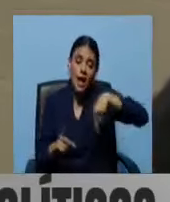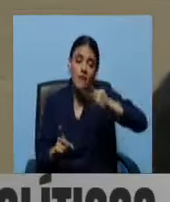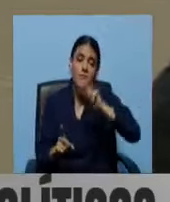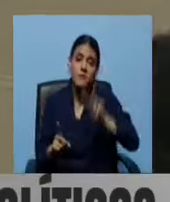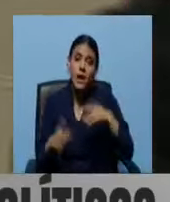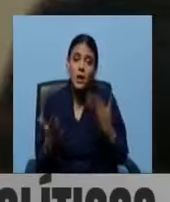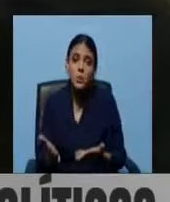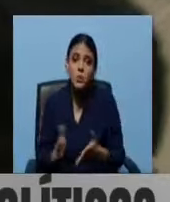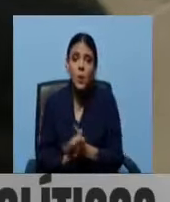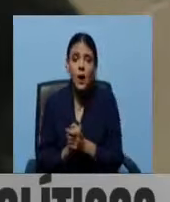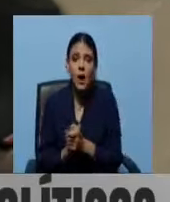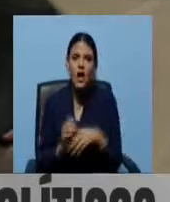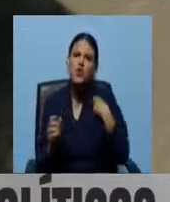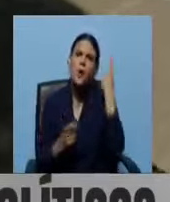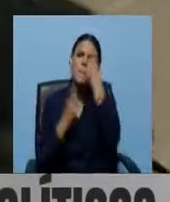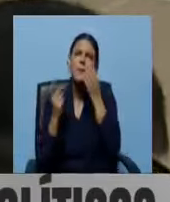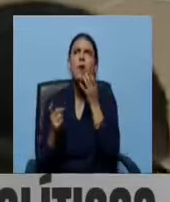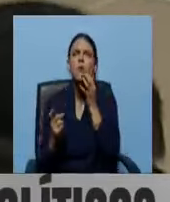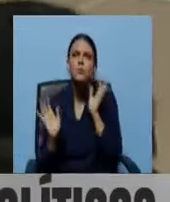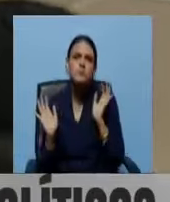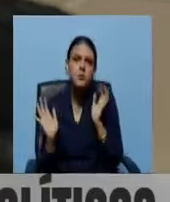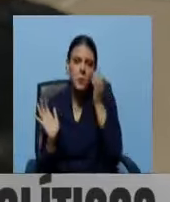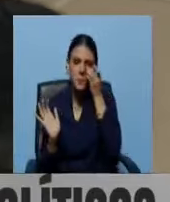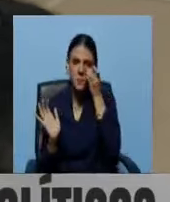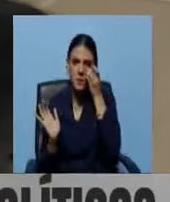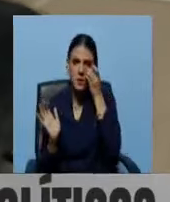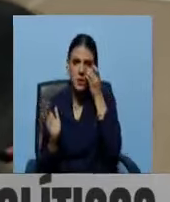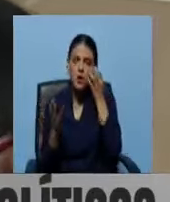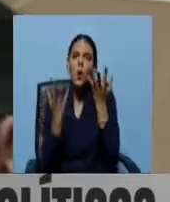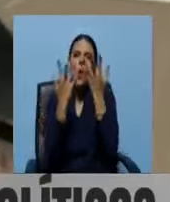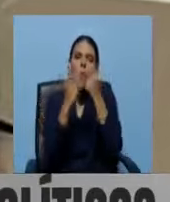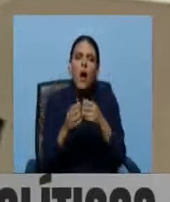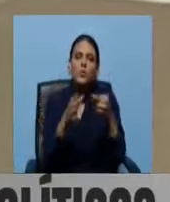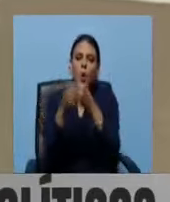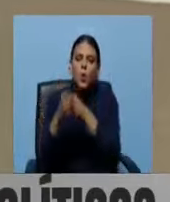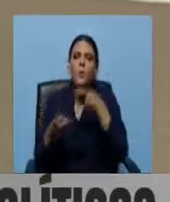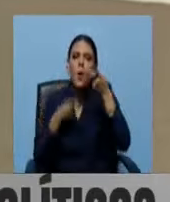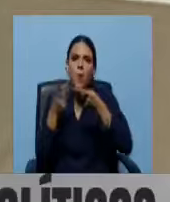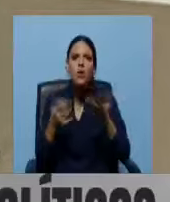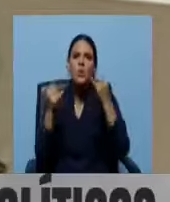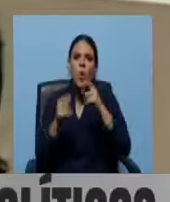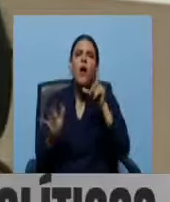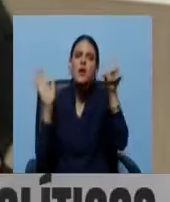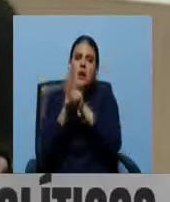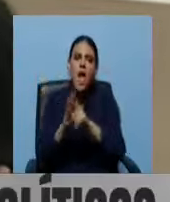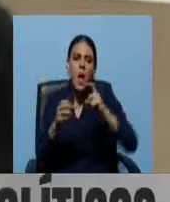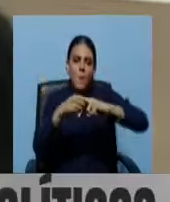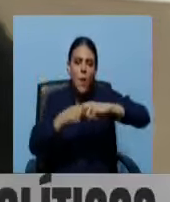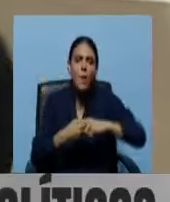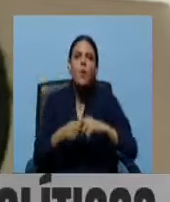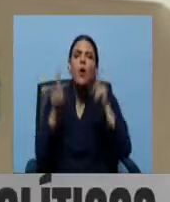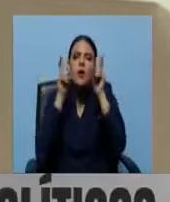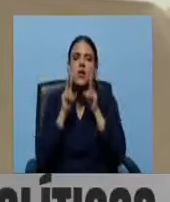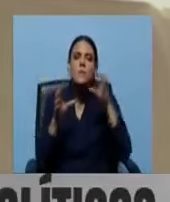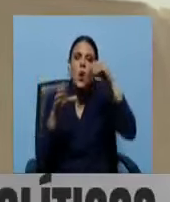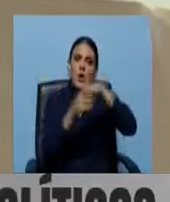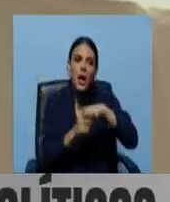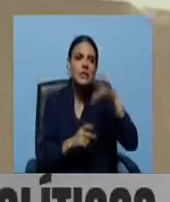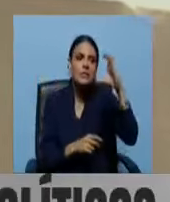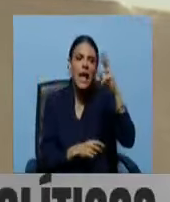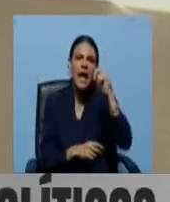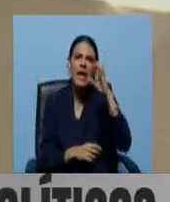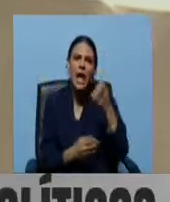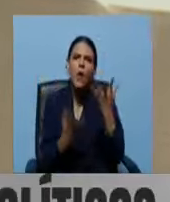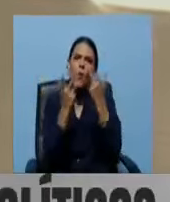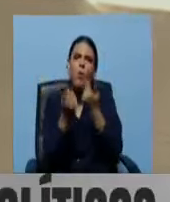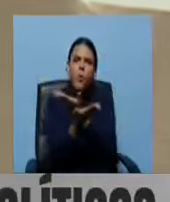Venezuela. Yo me pregunto, ¿cuántos partidos políticos están debidamente inscritos ante el Consejo Nacional Electoral?